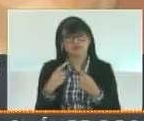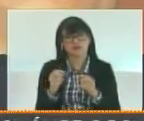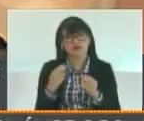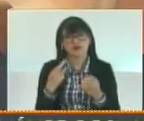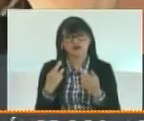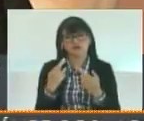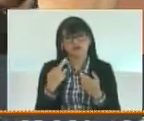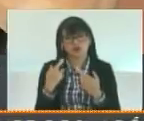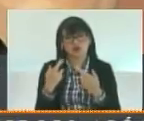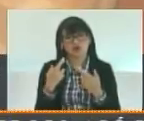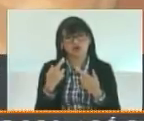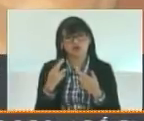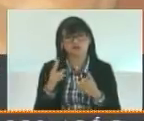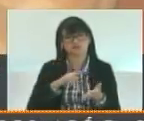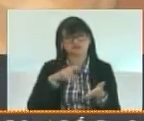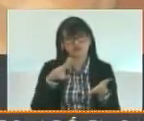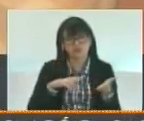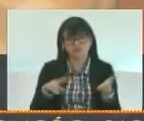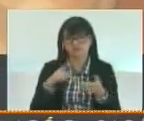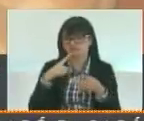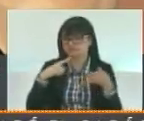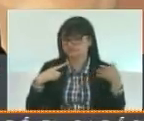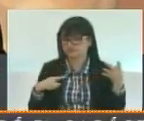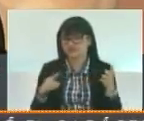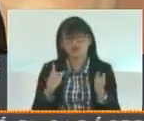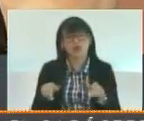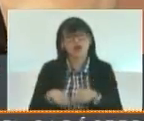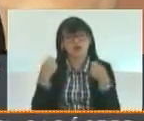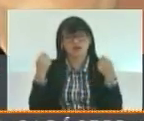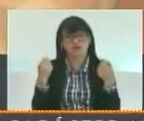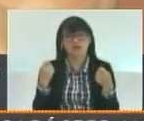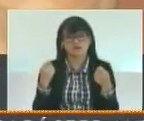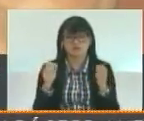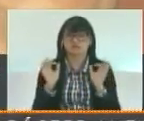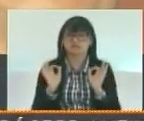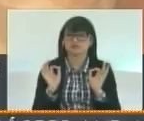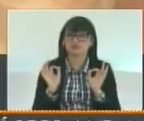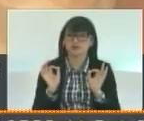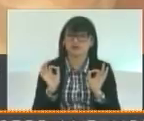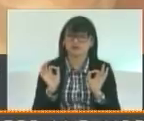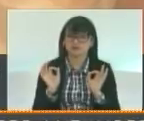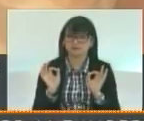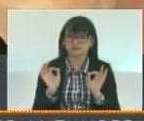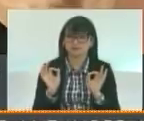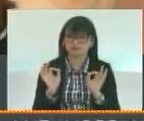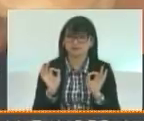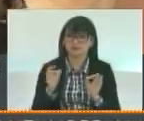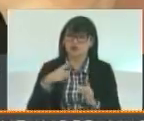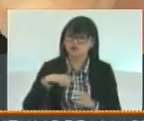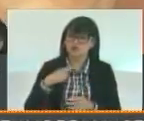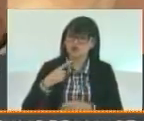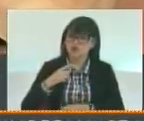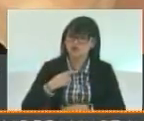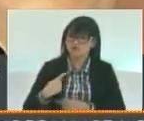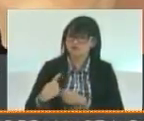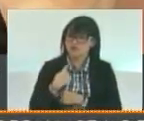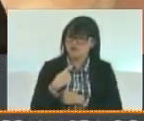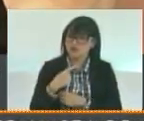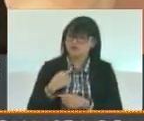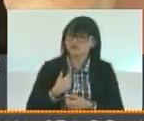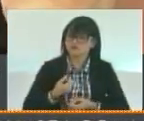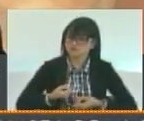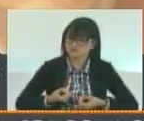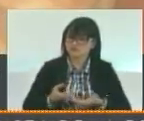Relaciones Diplomáticas, la Convención de Viena sobre Relaciones Consulares, y nosotros también tenemos el deber y la obligación de garantizar